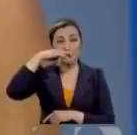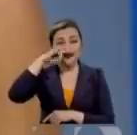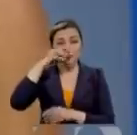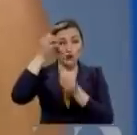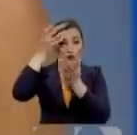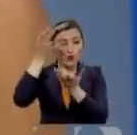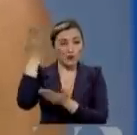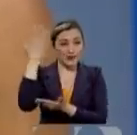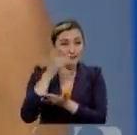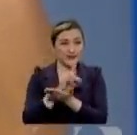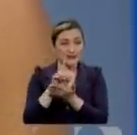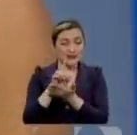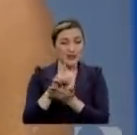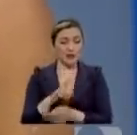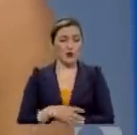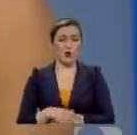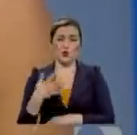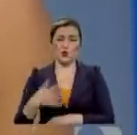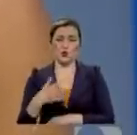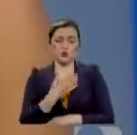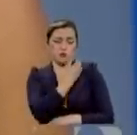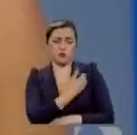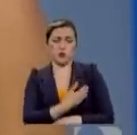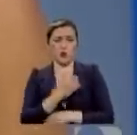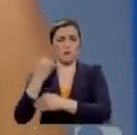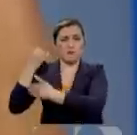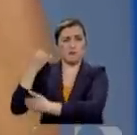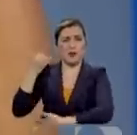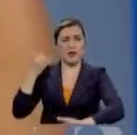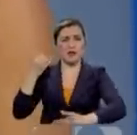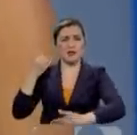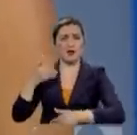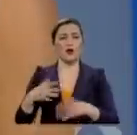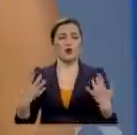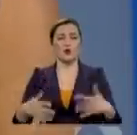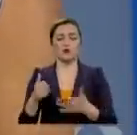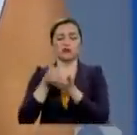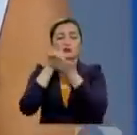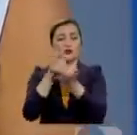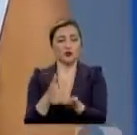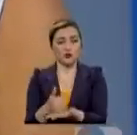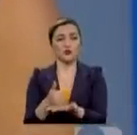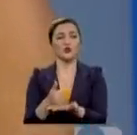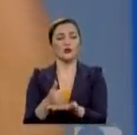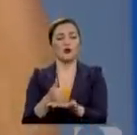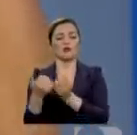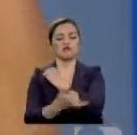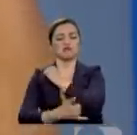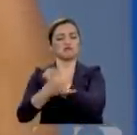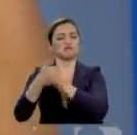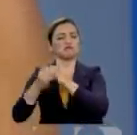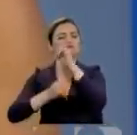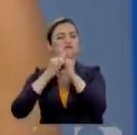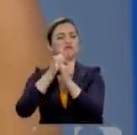les contábamos la semana pasada que perdió una de sus piernas y también uno de sus brazos? Recibió ayuda y también del extranjero.